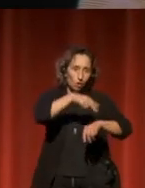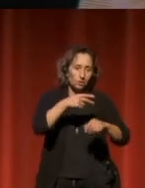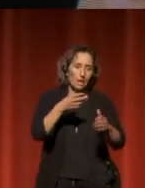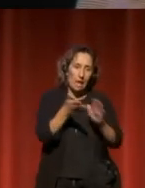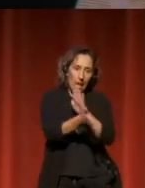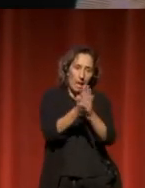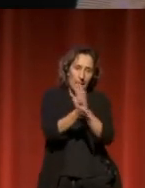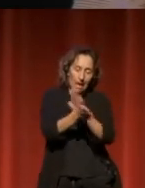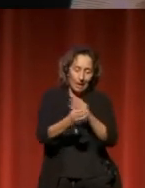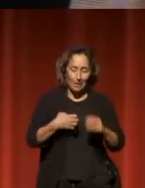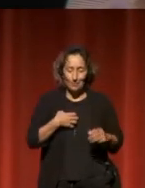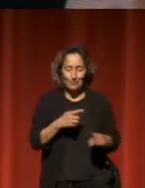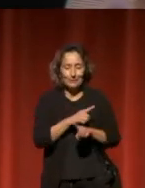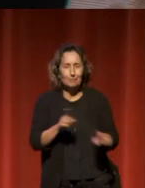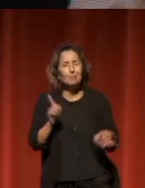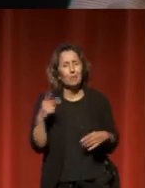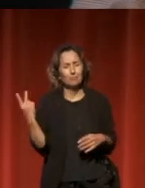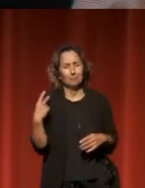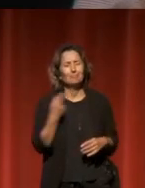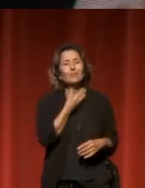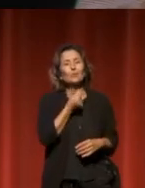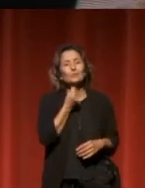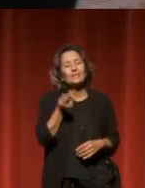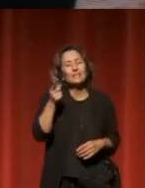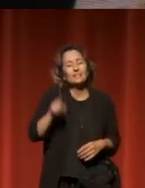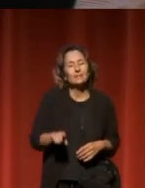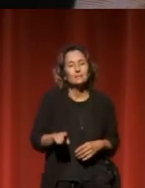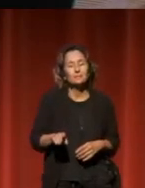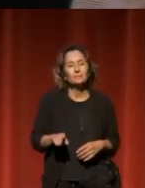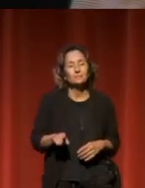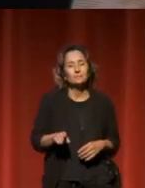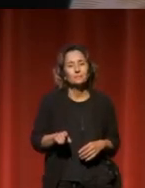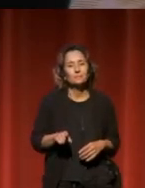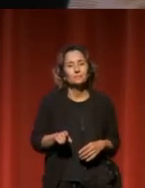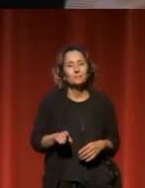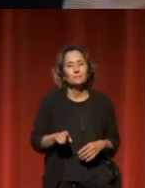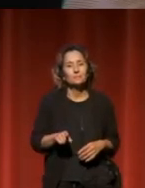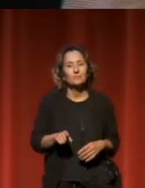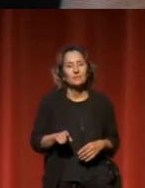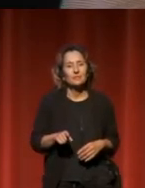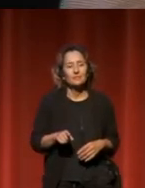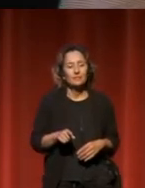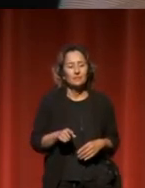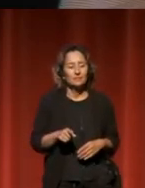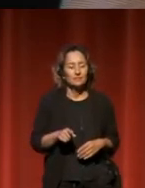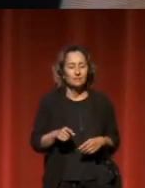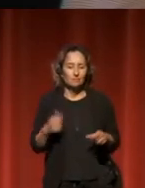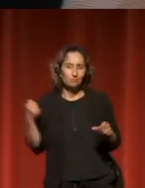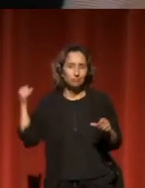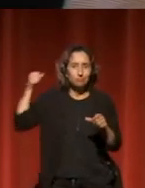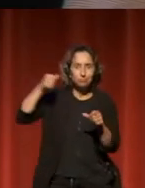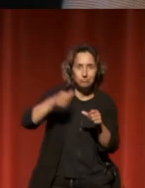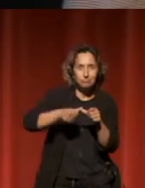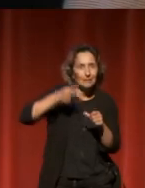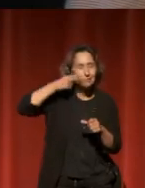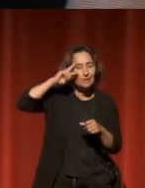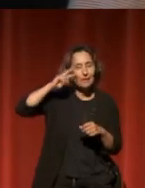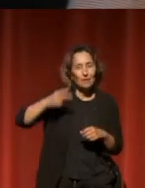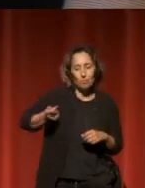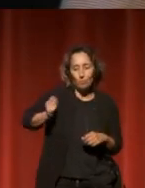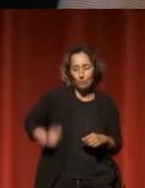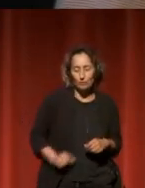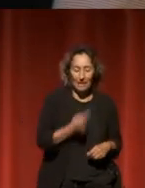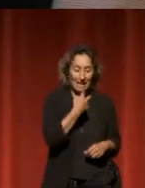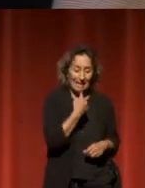sí que me gustaría, sí que nos gustaría hablarles un poco de esta trayectoria profesional que es en cada uno de los